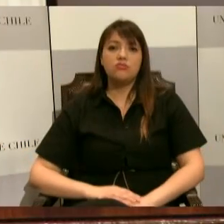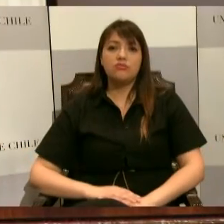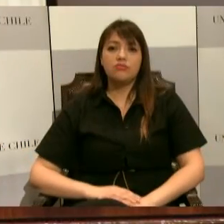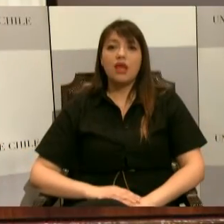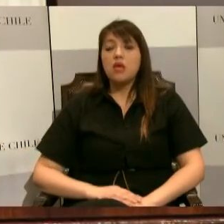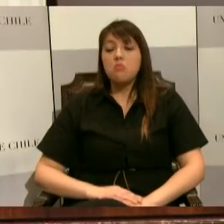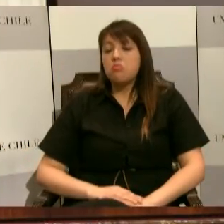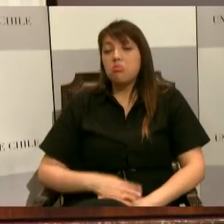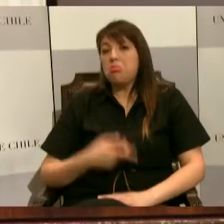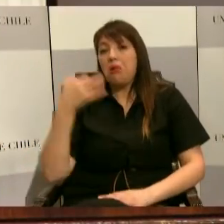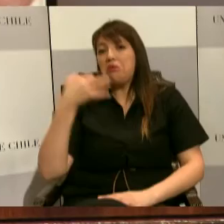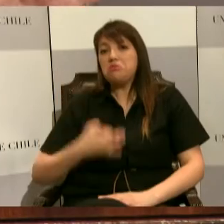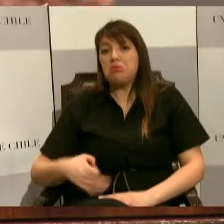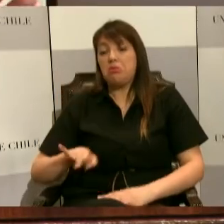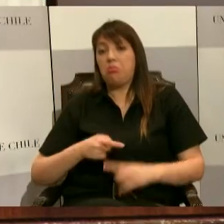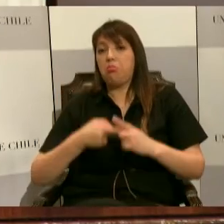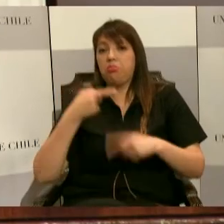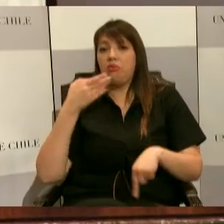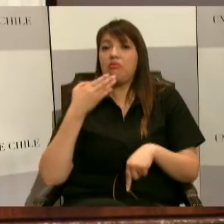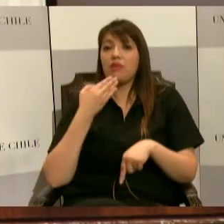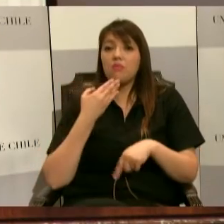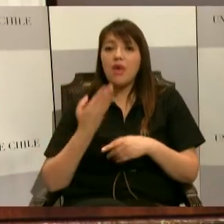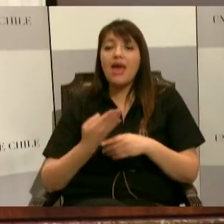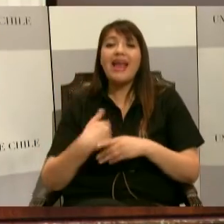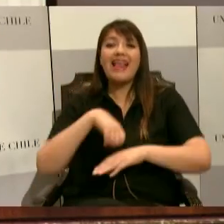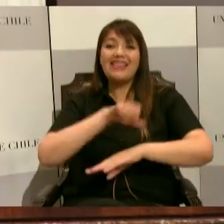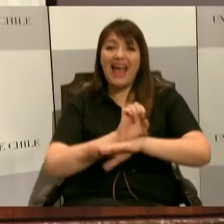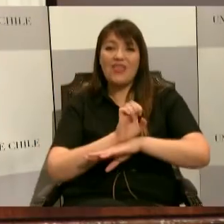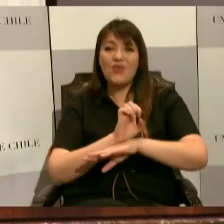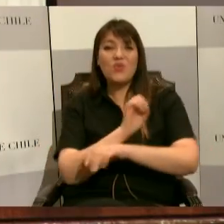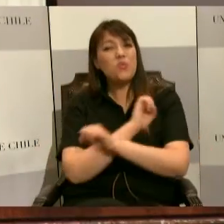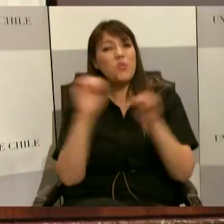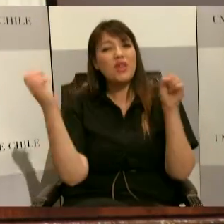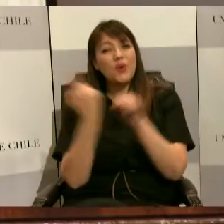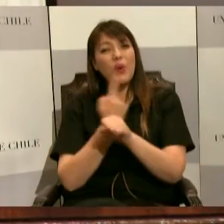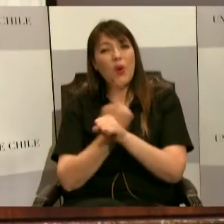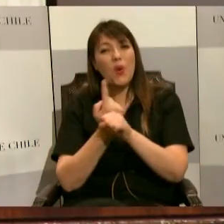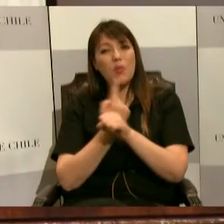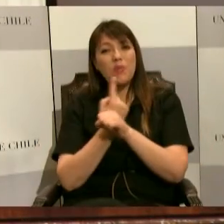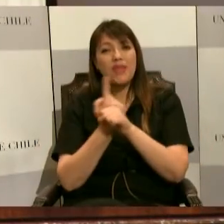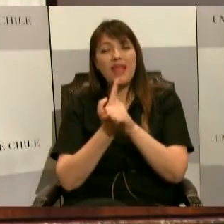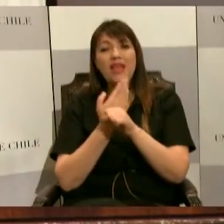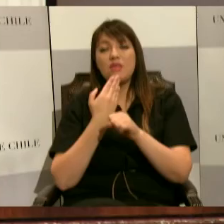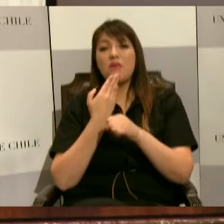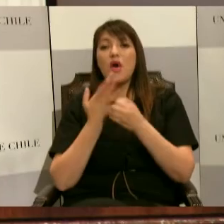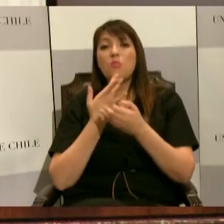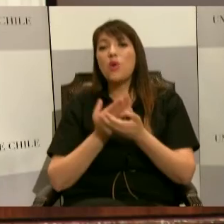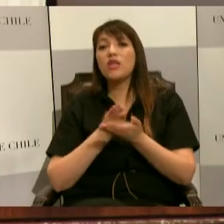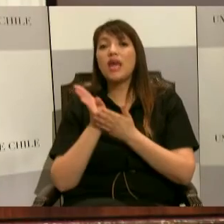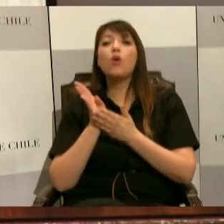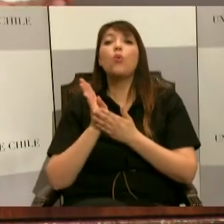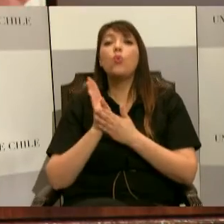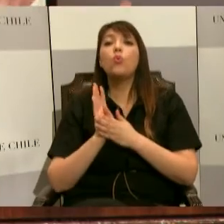las razones más insólitas, entre los argumentos más notables, figura que el Estado no puede sostener esas conversaciones porque ello rompería una suerte de